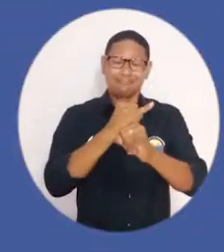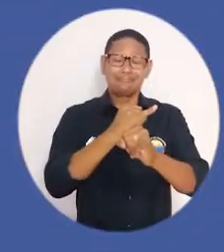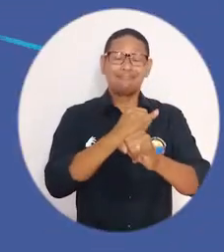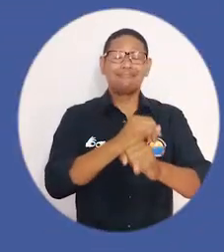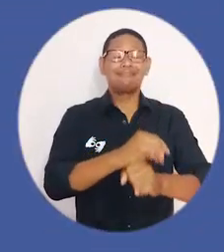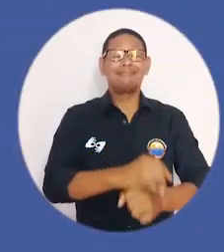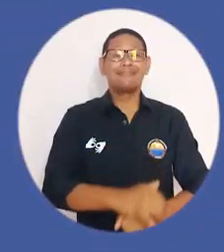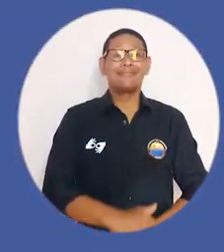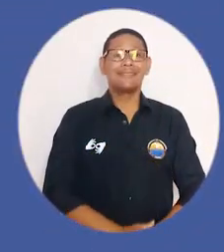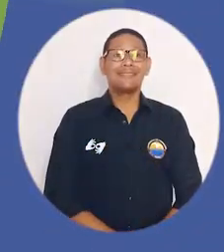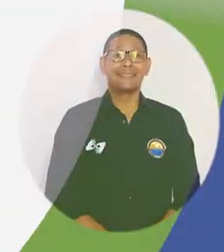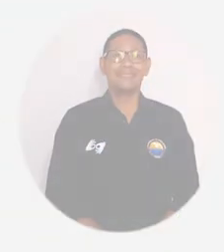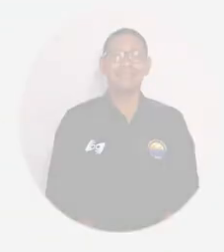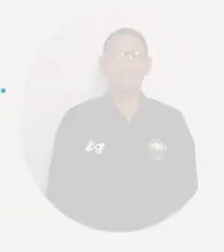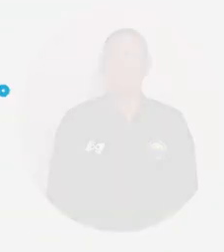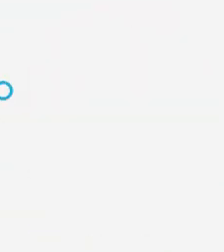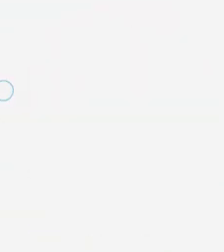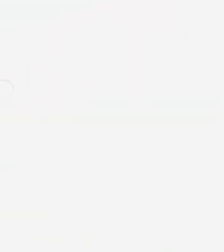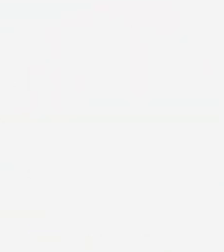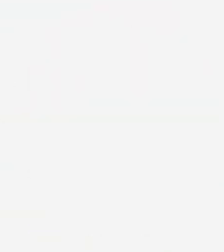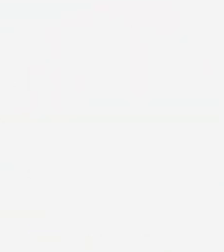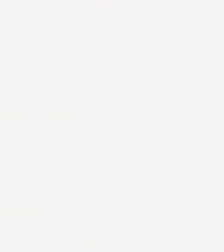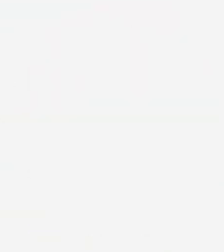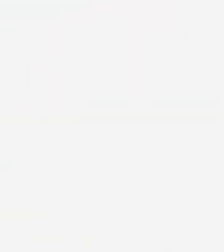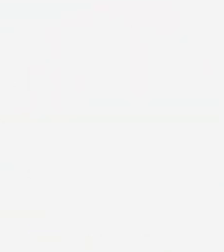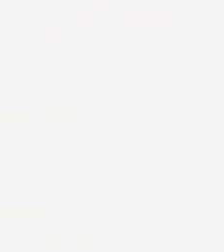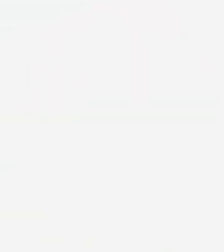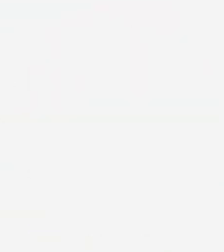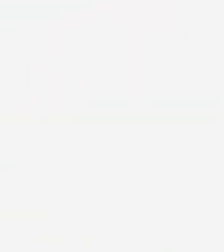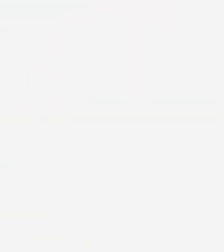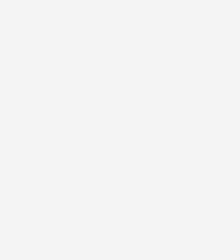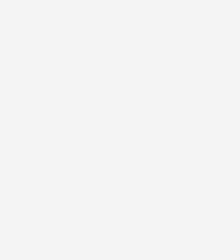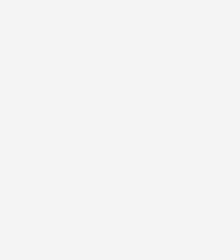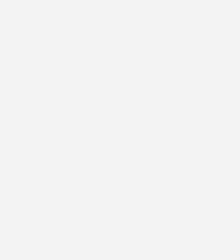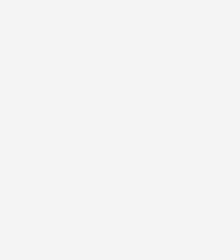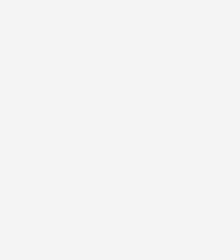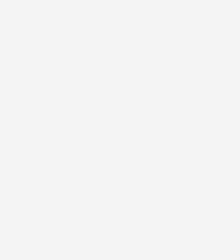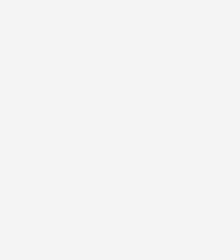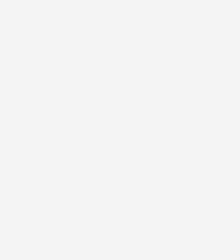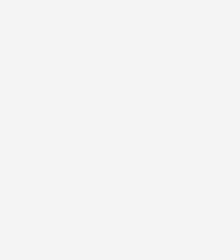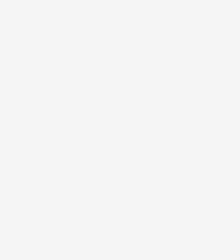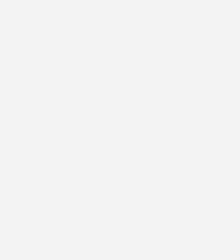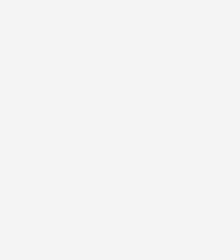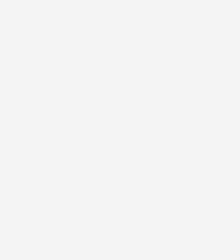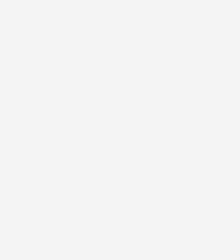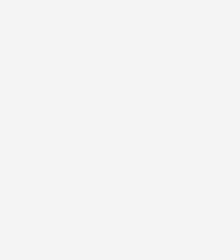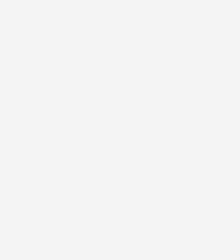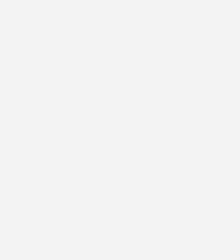internacional. Universidad del Magdalena, aún más incluyente e innovadora.